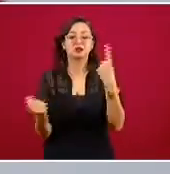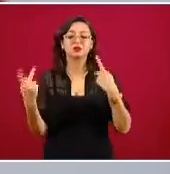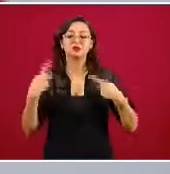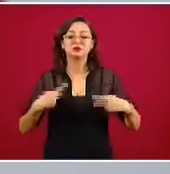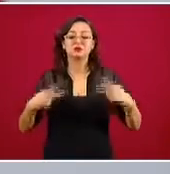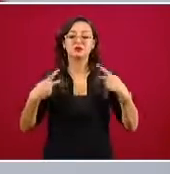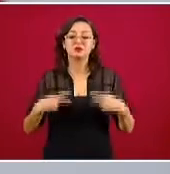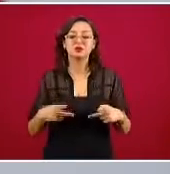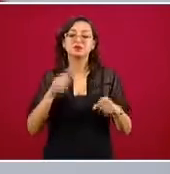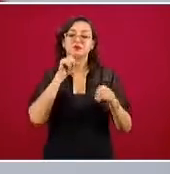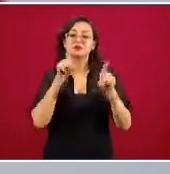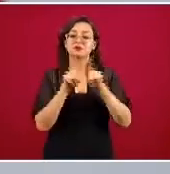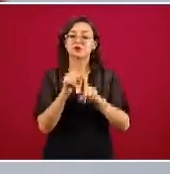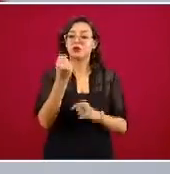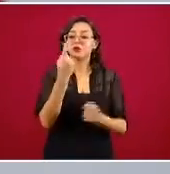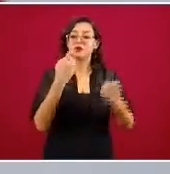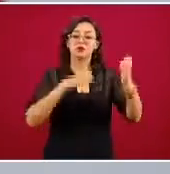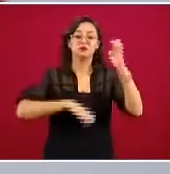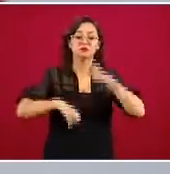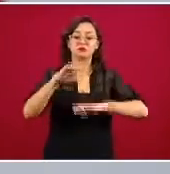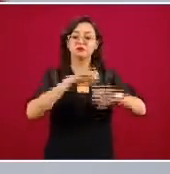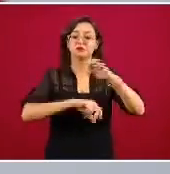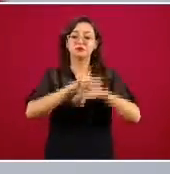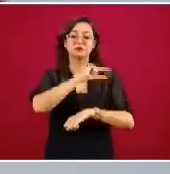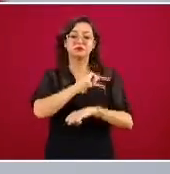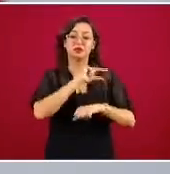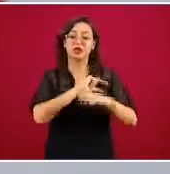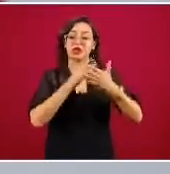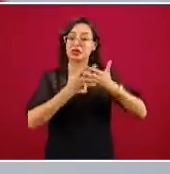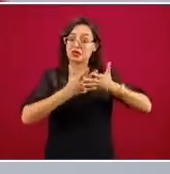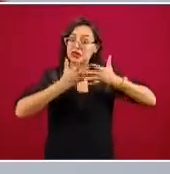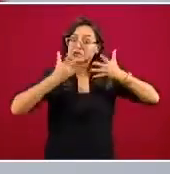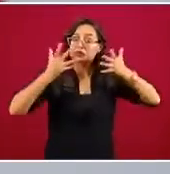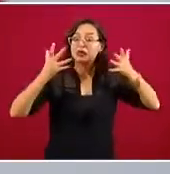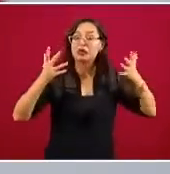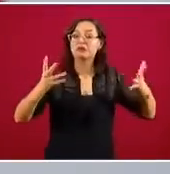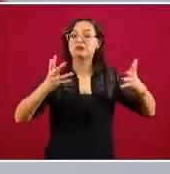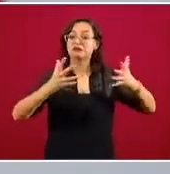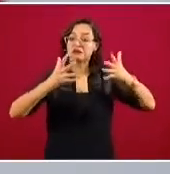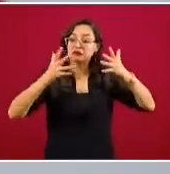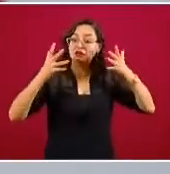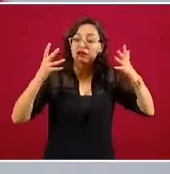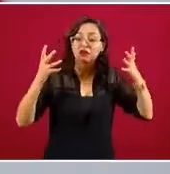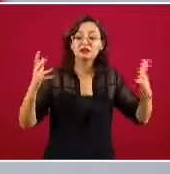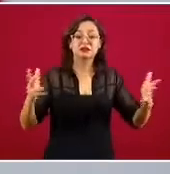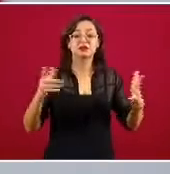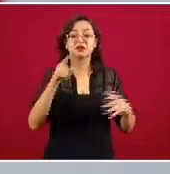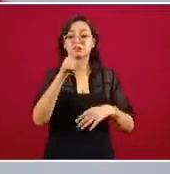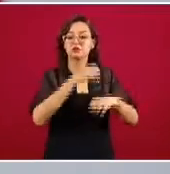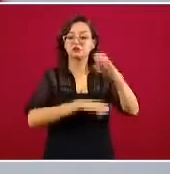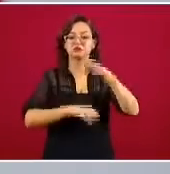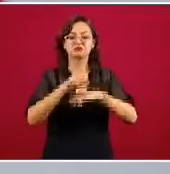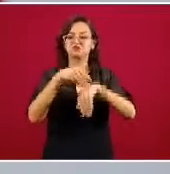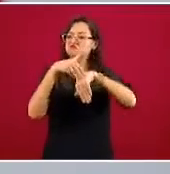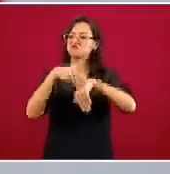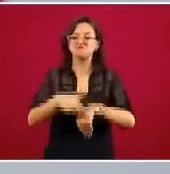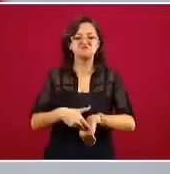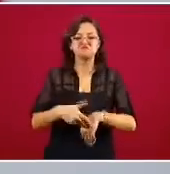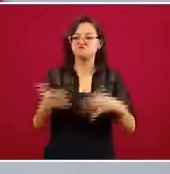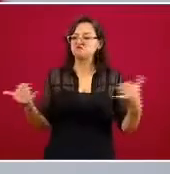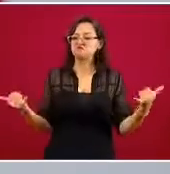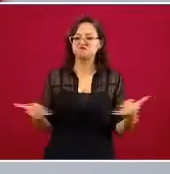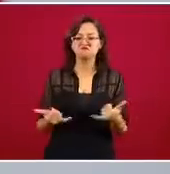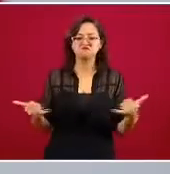trata de algunas empresas privadas grandes, que no solo no acataron las